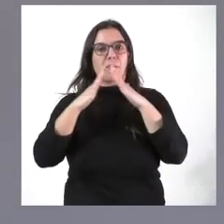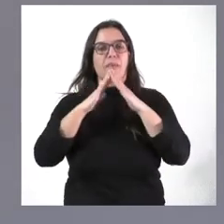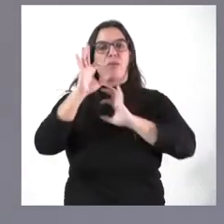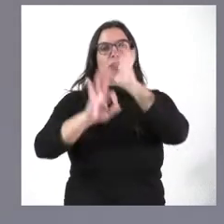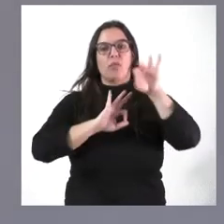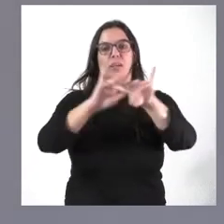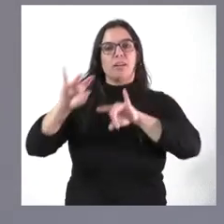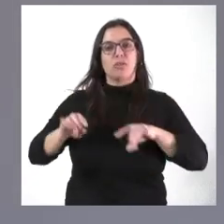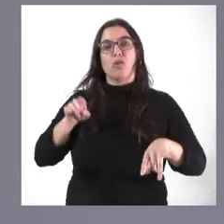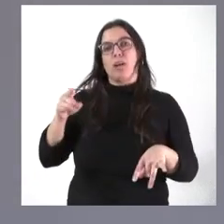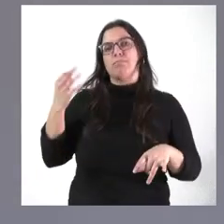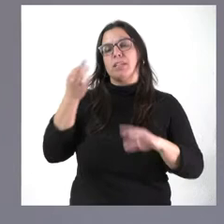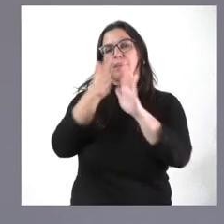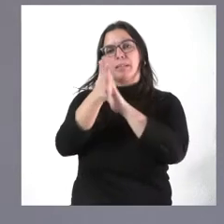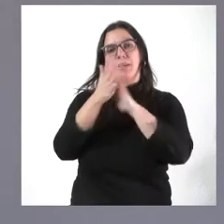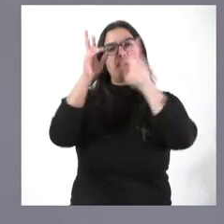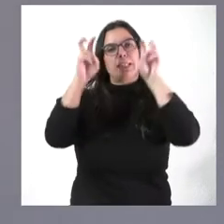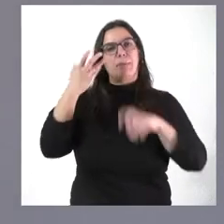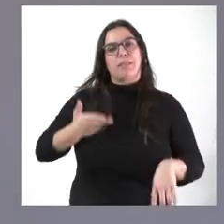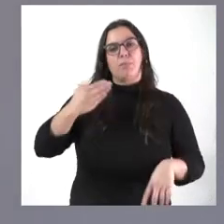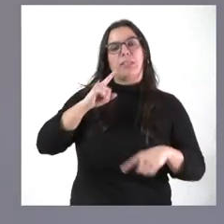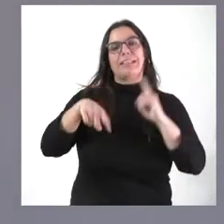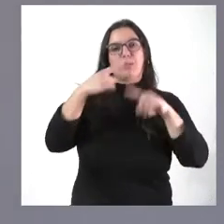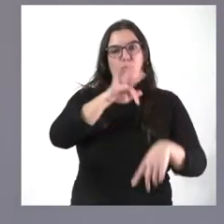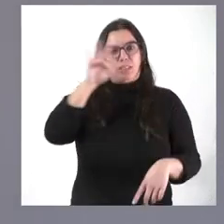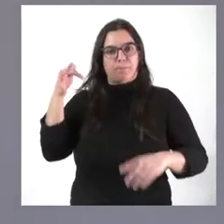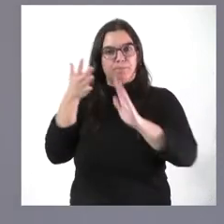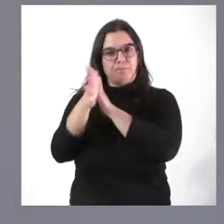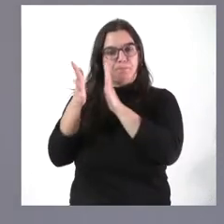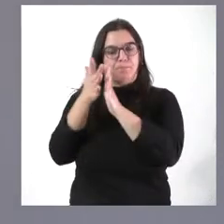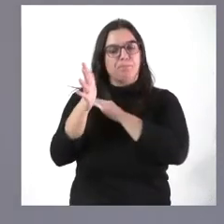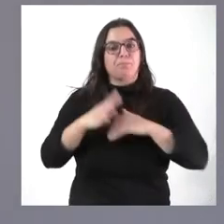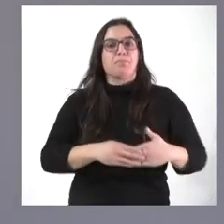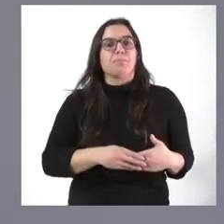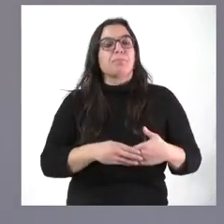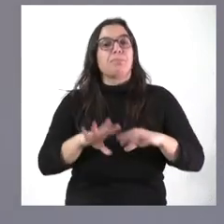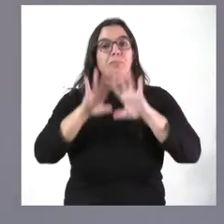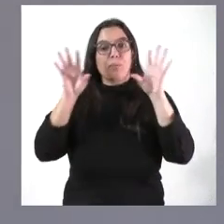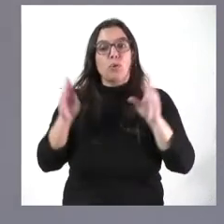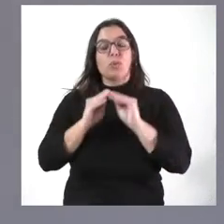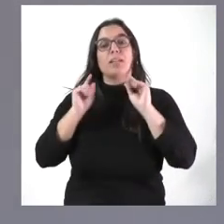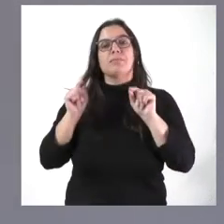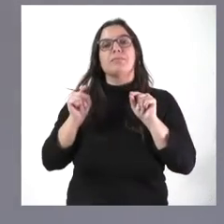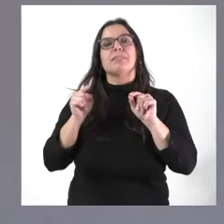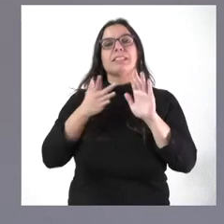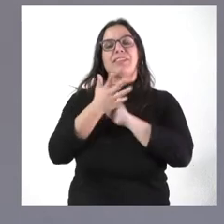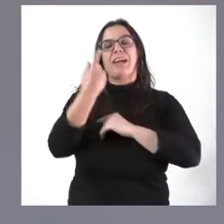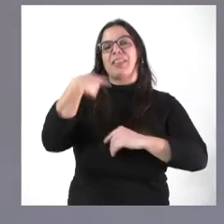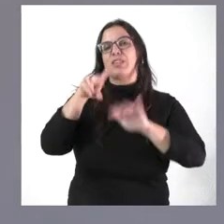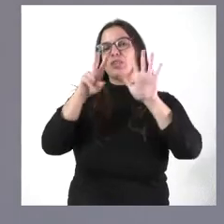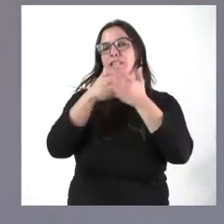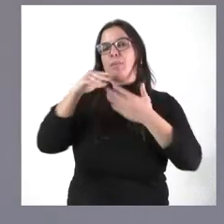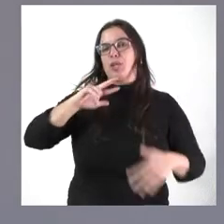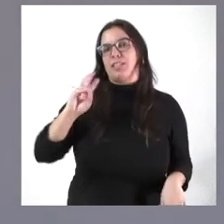temas muy relevantes de los cuales da la cuenta posteriormente y que en conjunto suponen 107 millones de euros